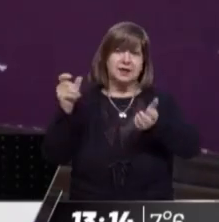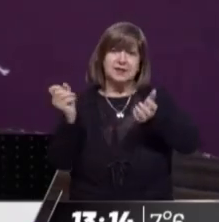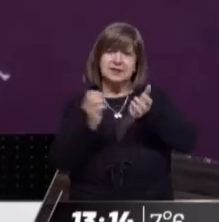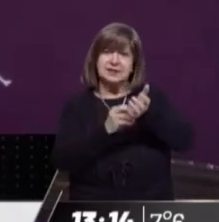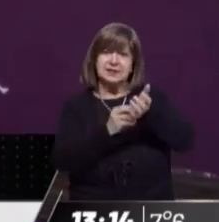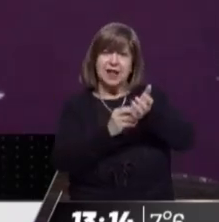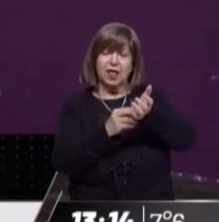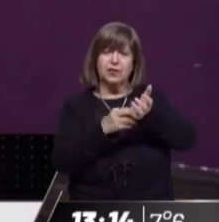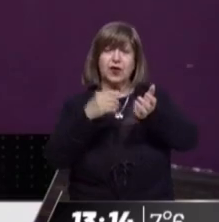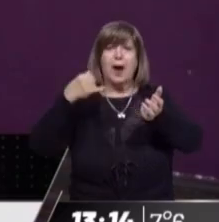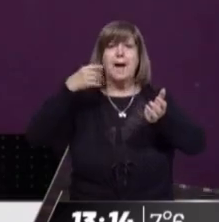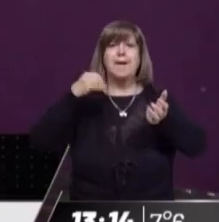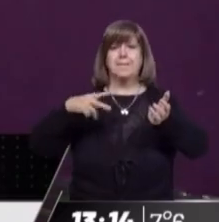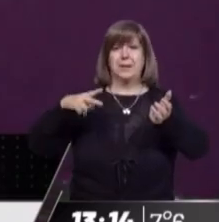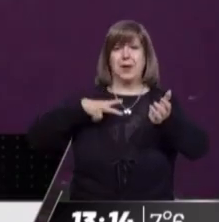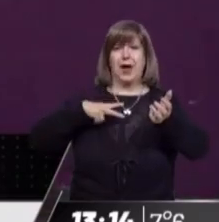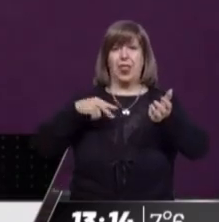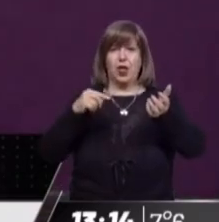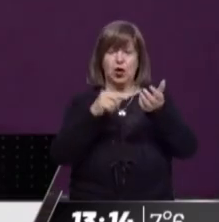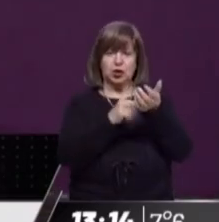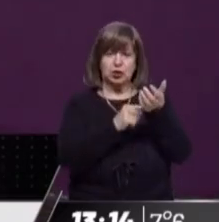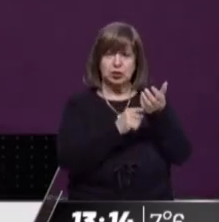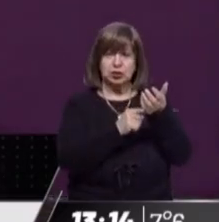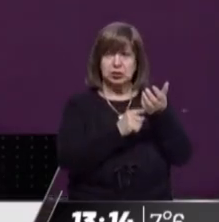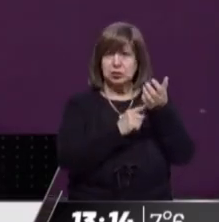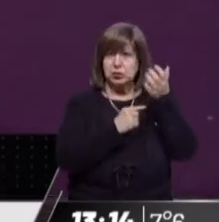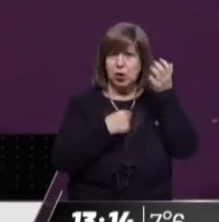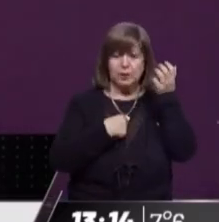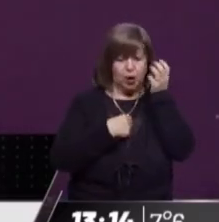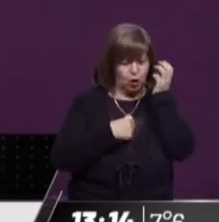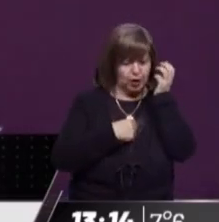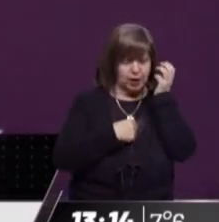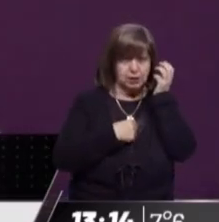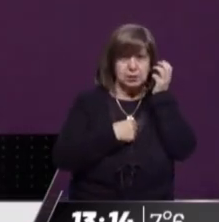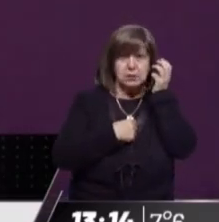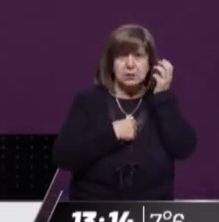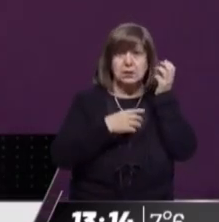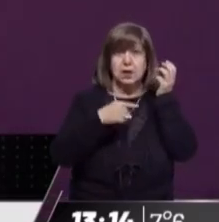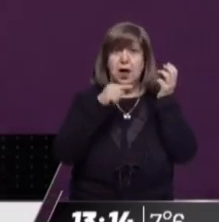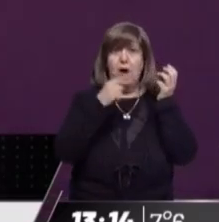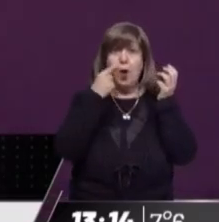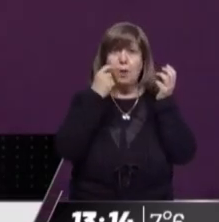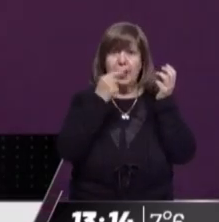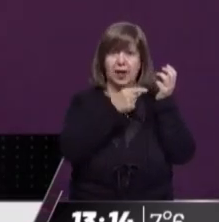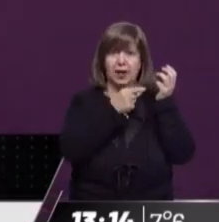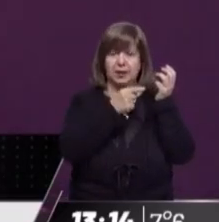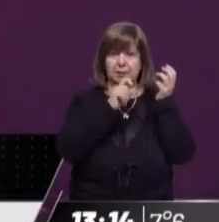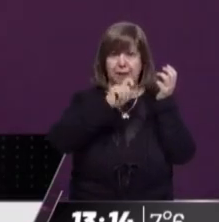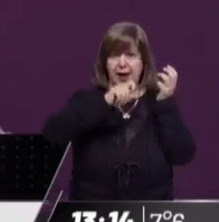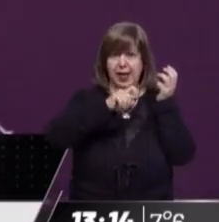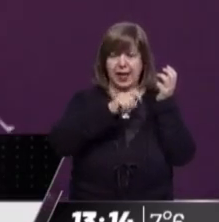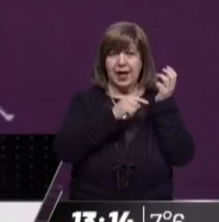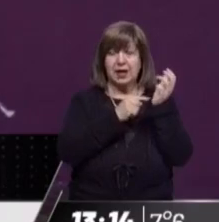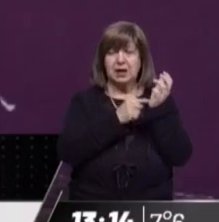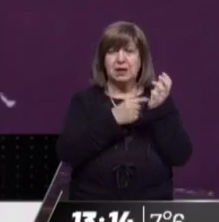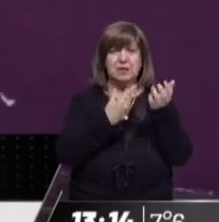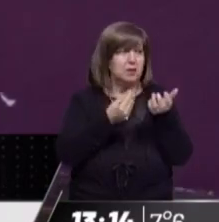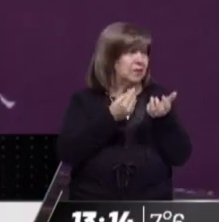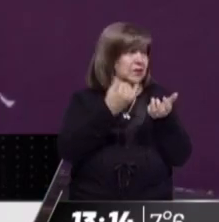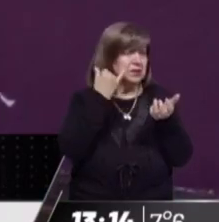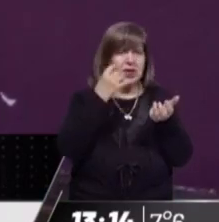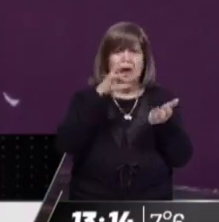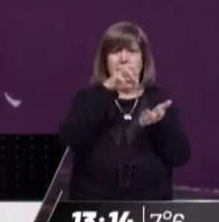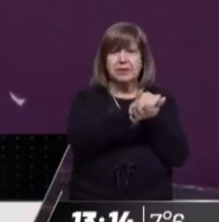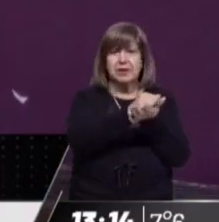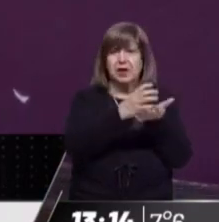está intervenido y el Polo judicial no hace nada porque disculpando eh Son unos operante